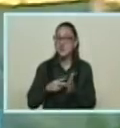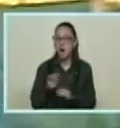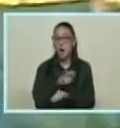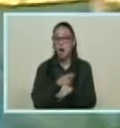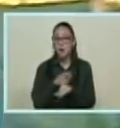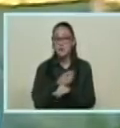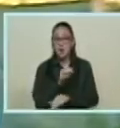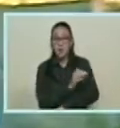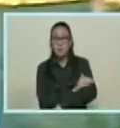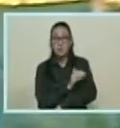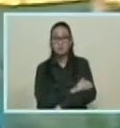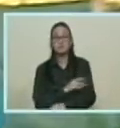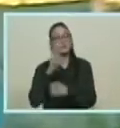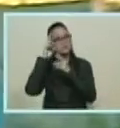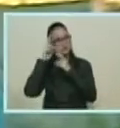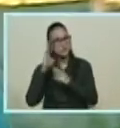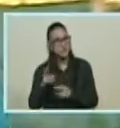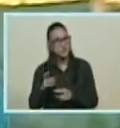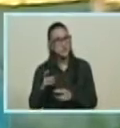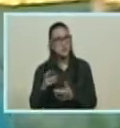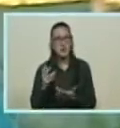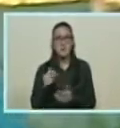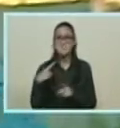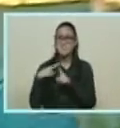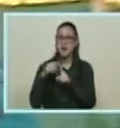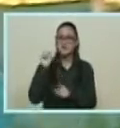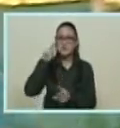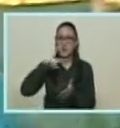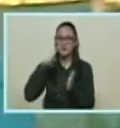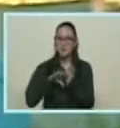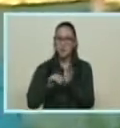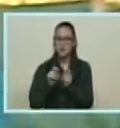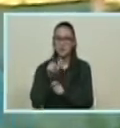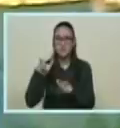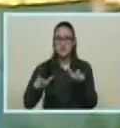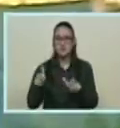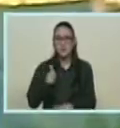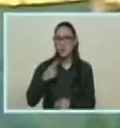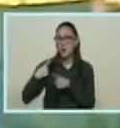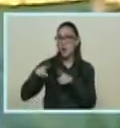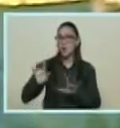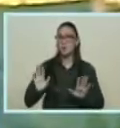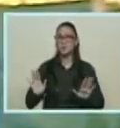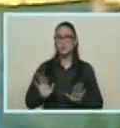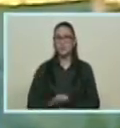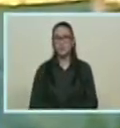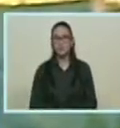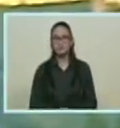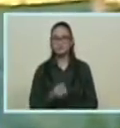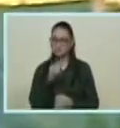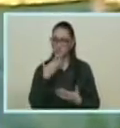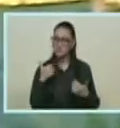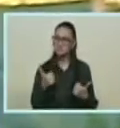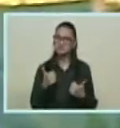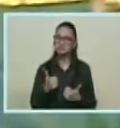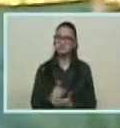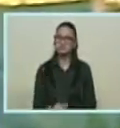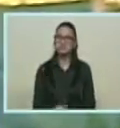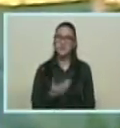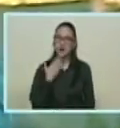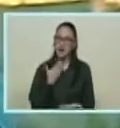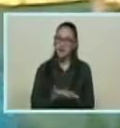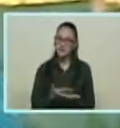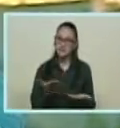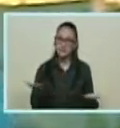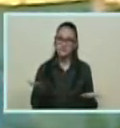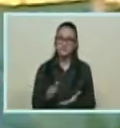de derecha reconocen más la Asamblea Nacional Constituyente que cualquier otra cosa. Muy bien. Denle las gracias de